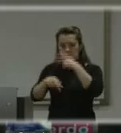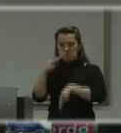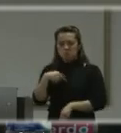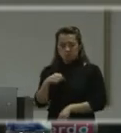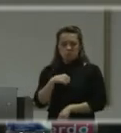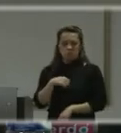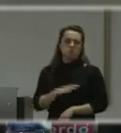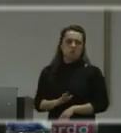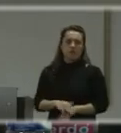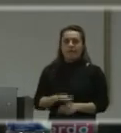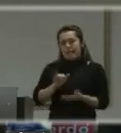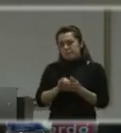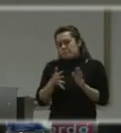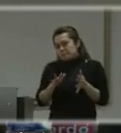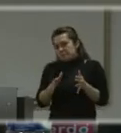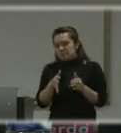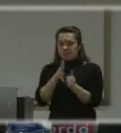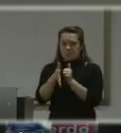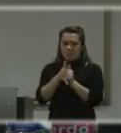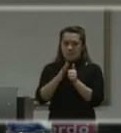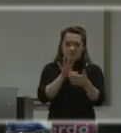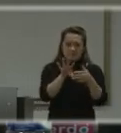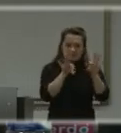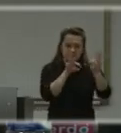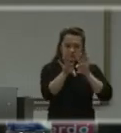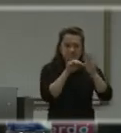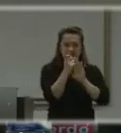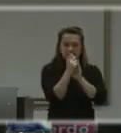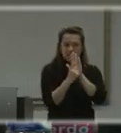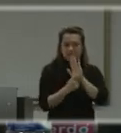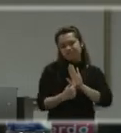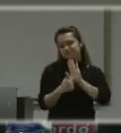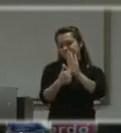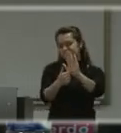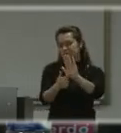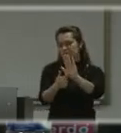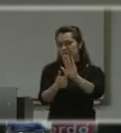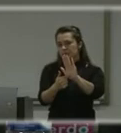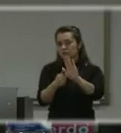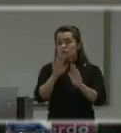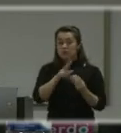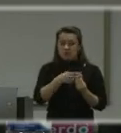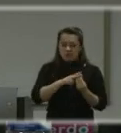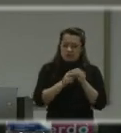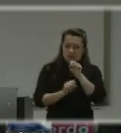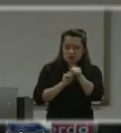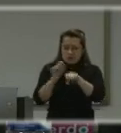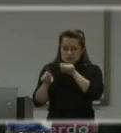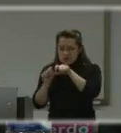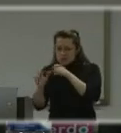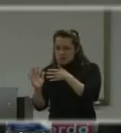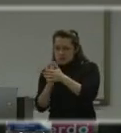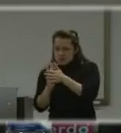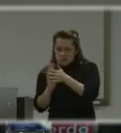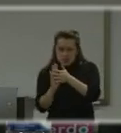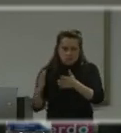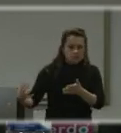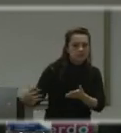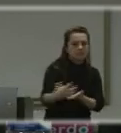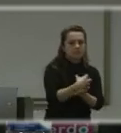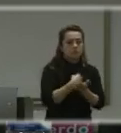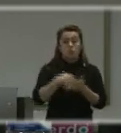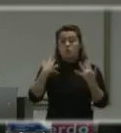Y bueno, eso es más o menos lo que quería rescatar de ese instrumento, que tiene información, como les